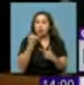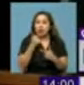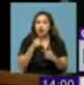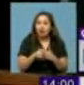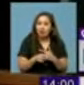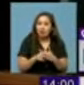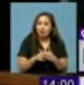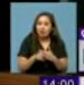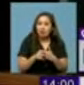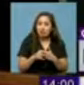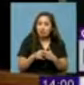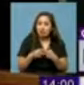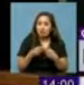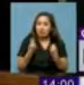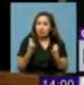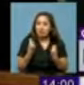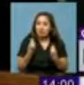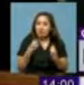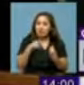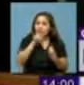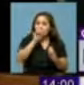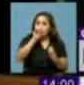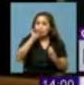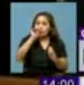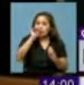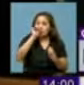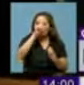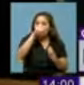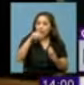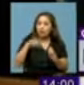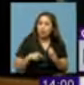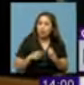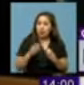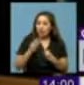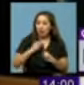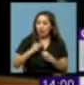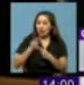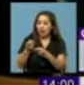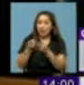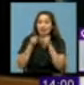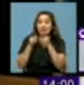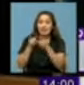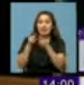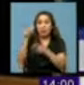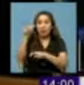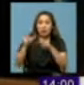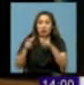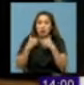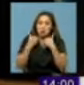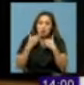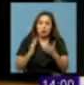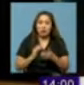Entonces, no podés confiar en la persona que no te muestra la carta para jugar.